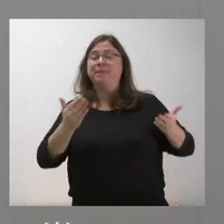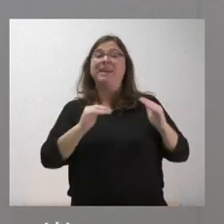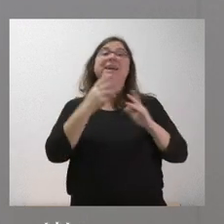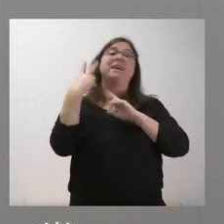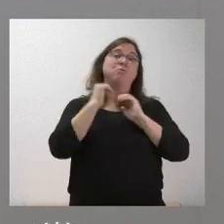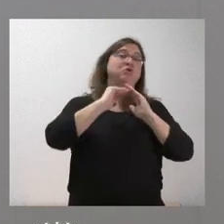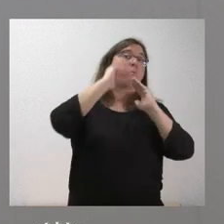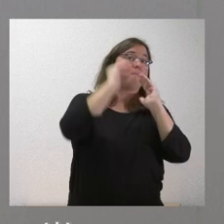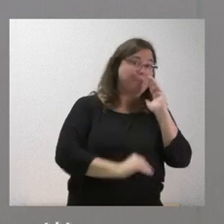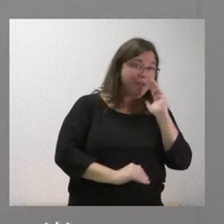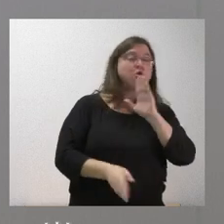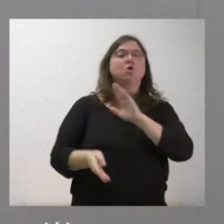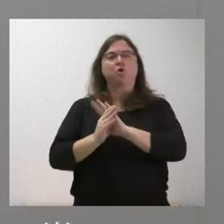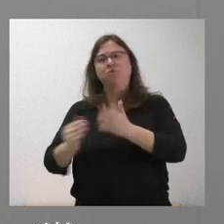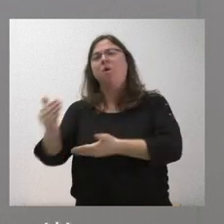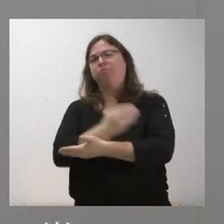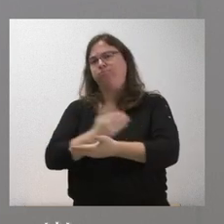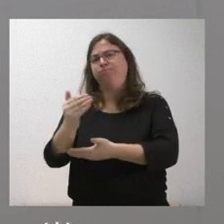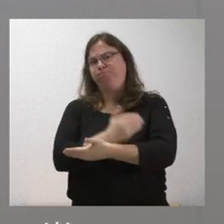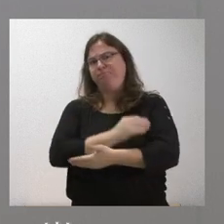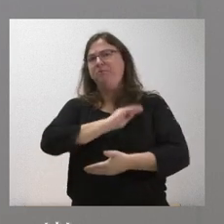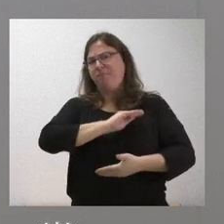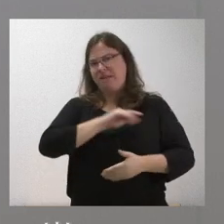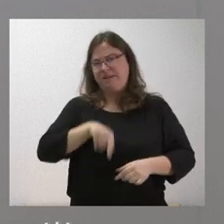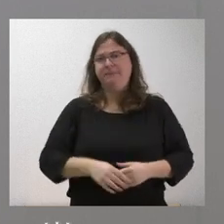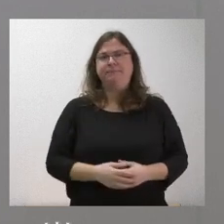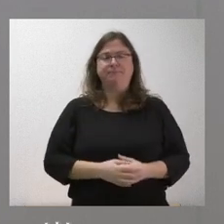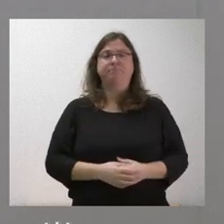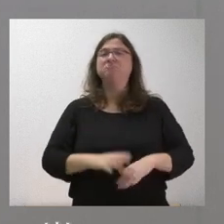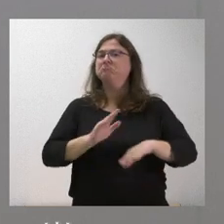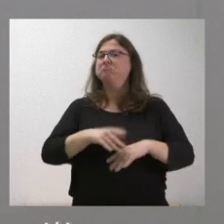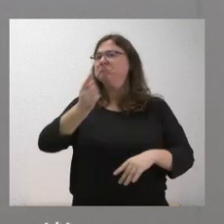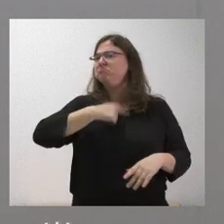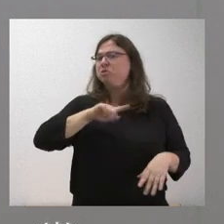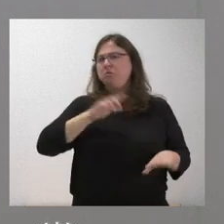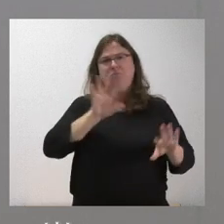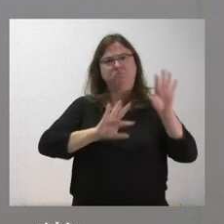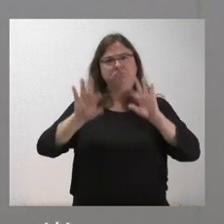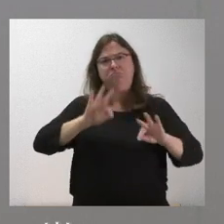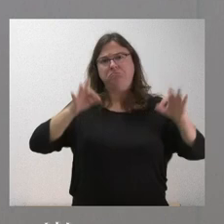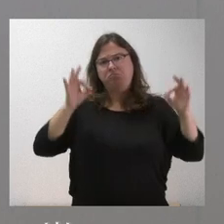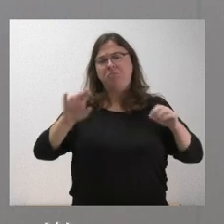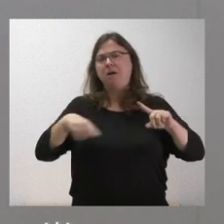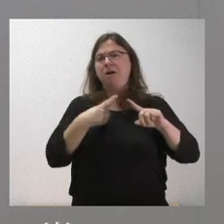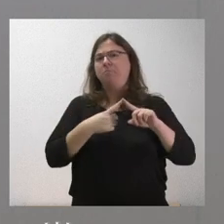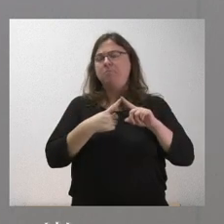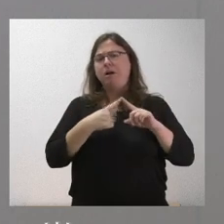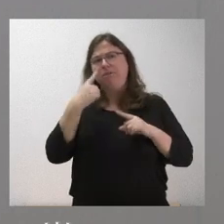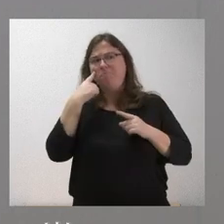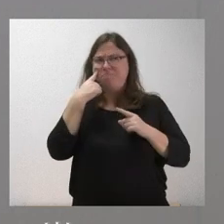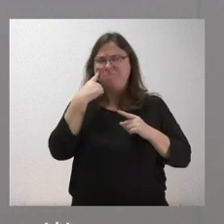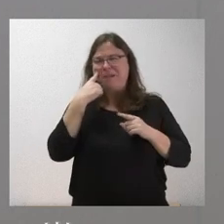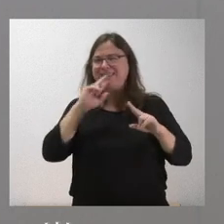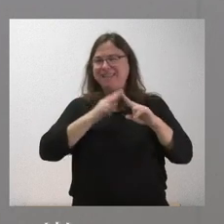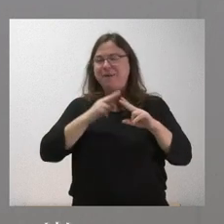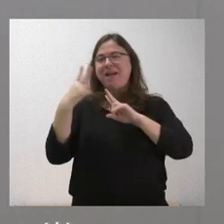impuestos con seguir manteniendo el nivel de recaudación en nuestra comunidad Autónoma por tanto Nosotros hemos sido muy selectivos y muy de fiscalidad inteligente que es lo que a